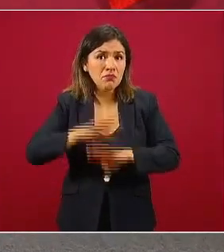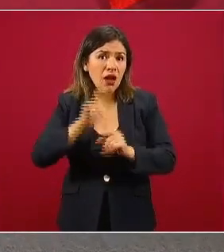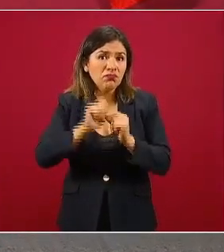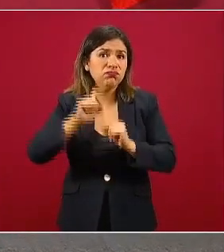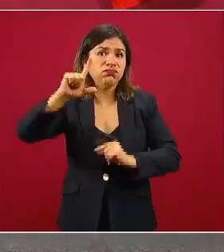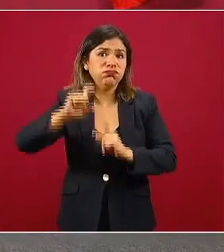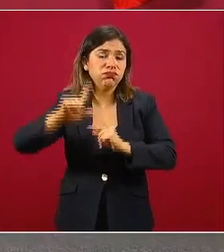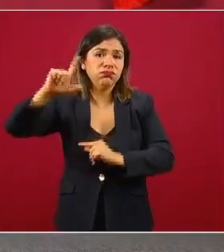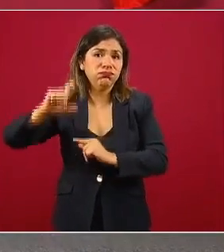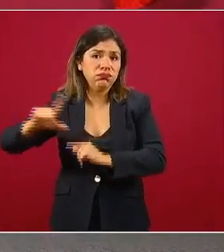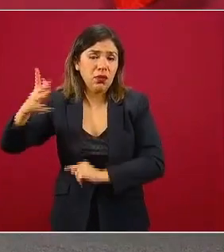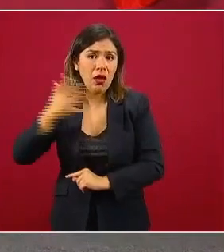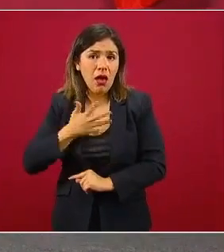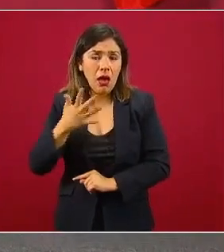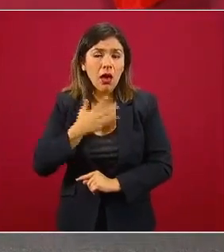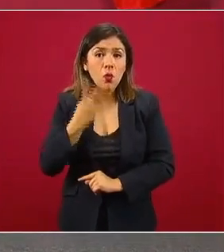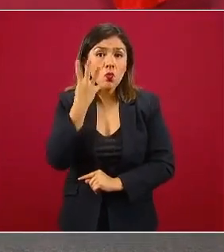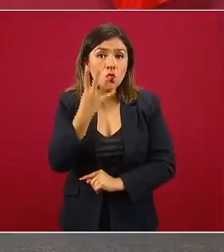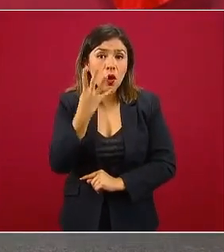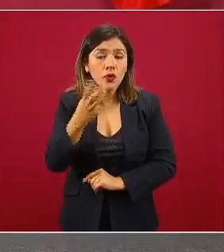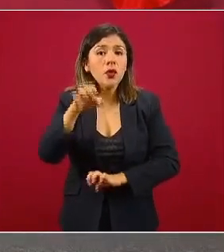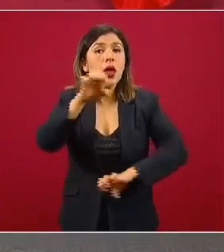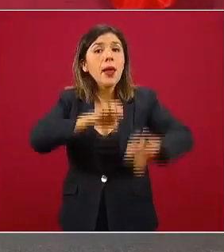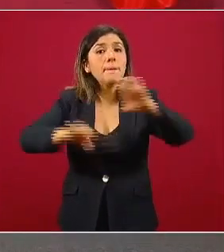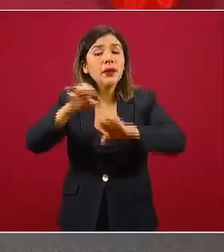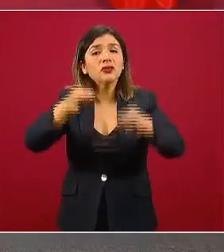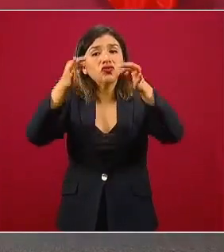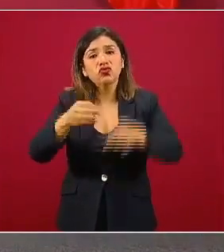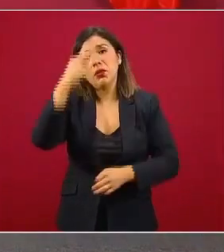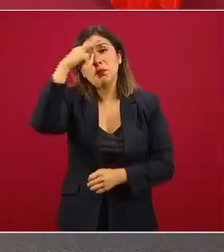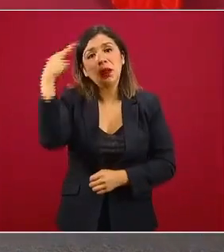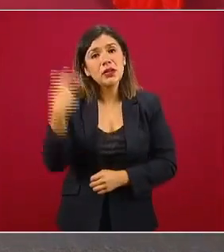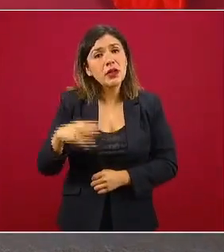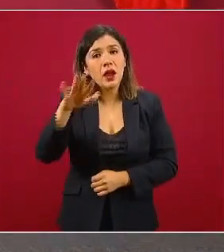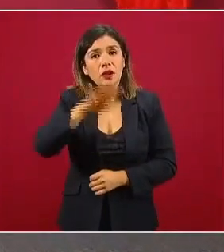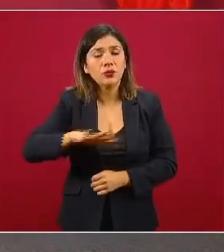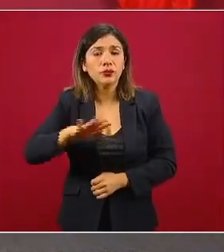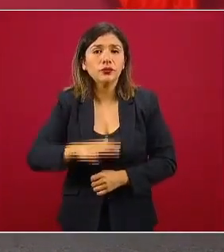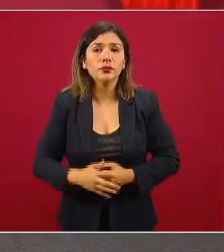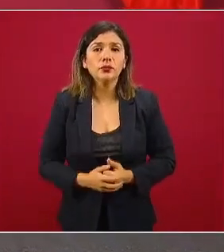mayoritaria de empresarios mexicanos.